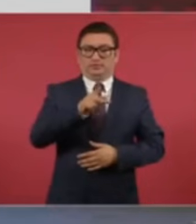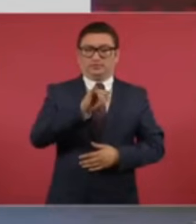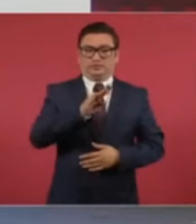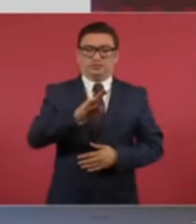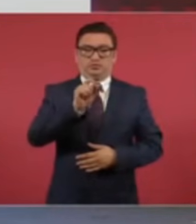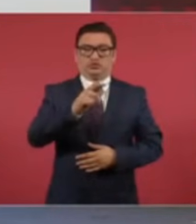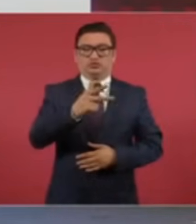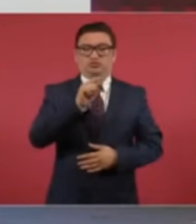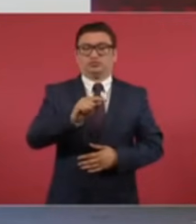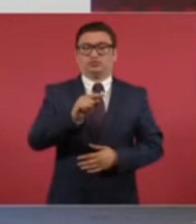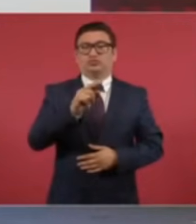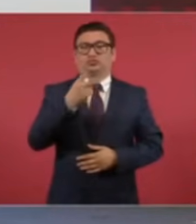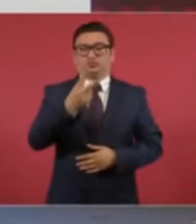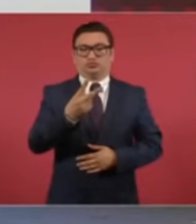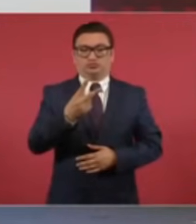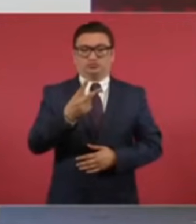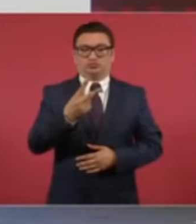28.2,